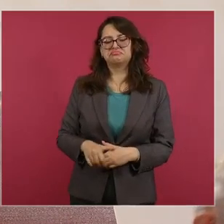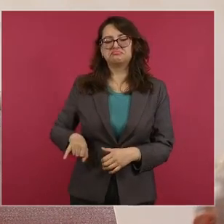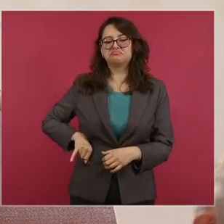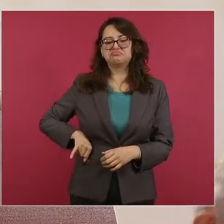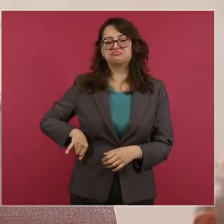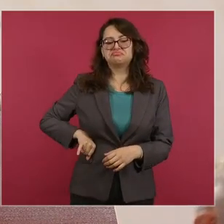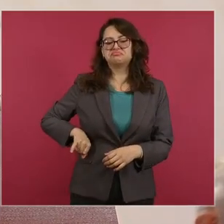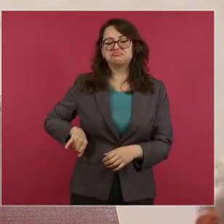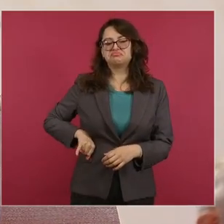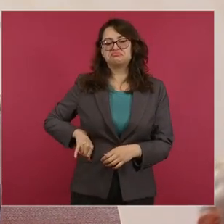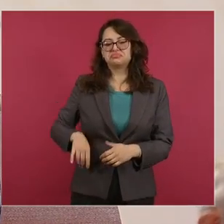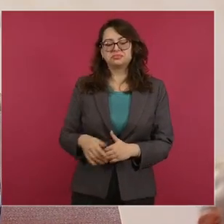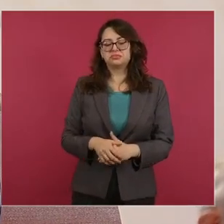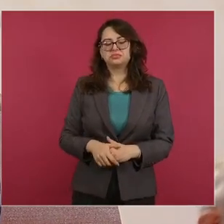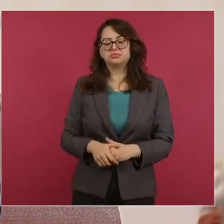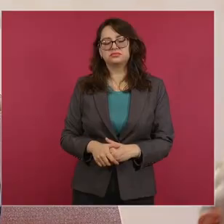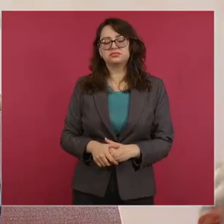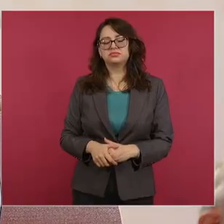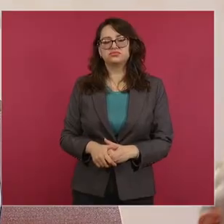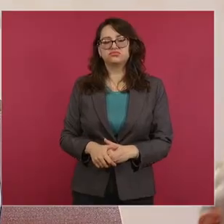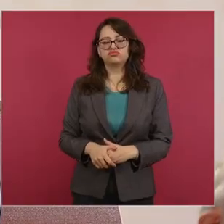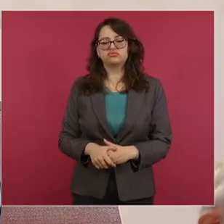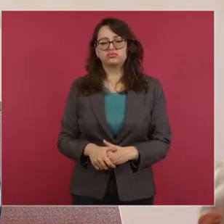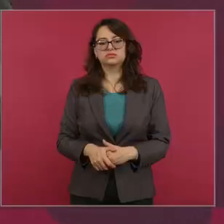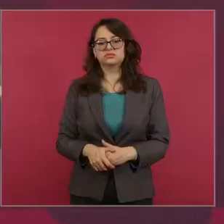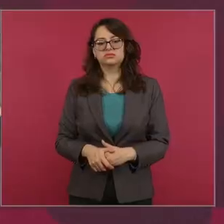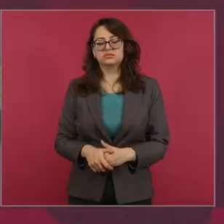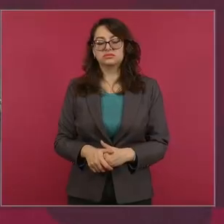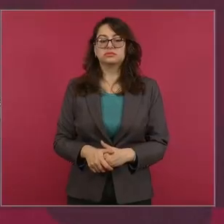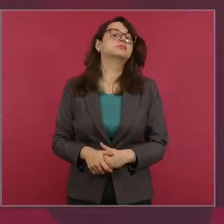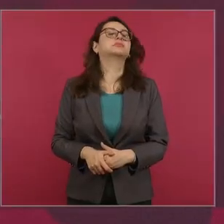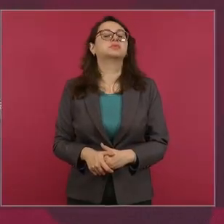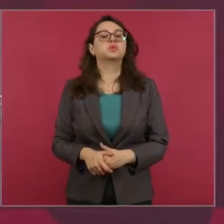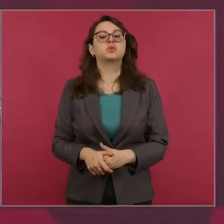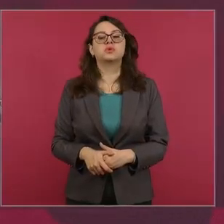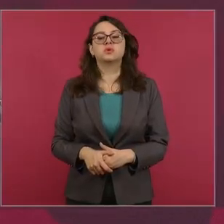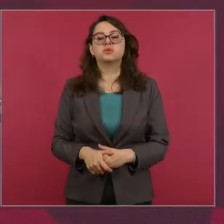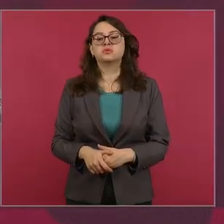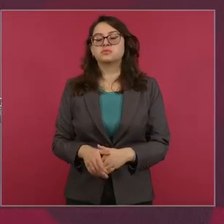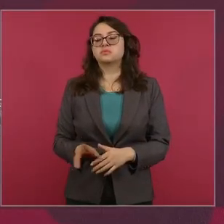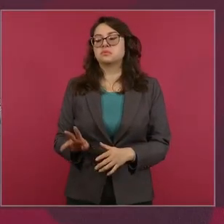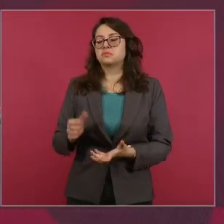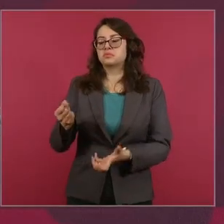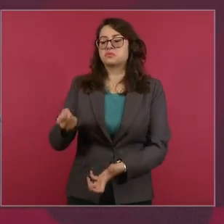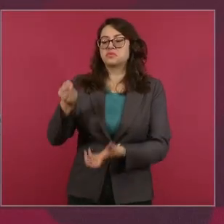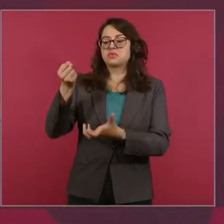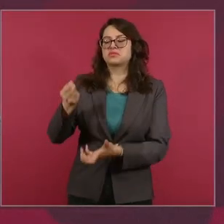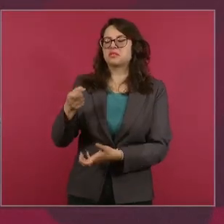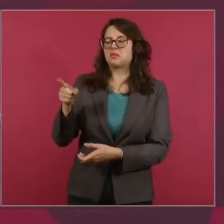No, esa era como la propina